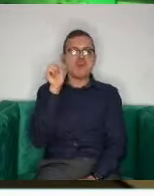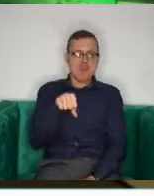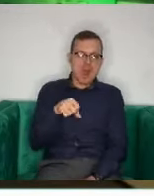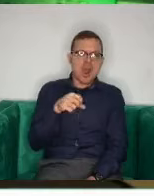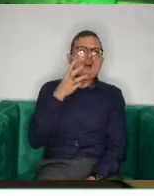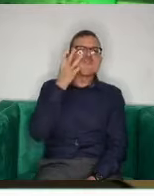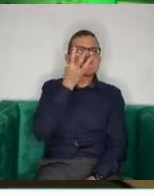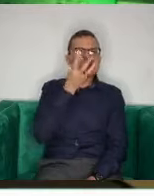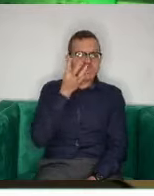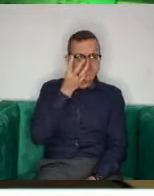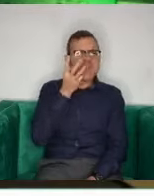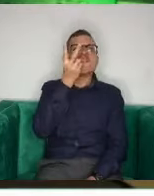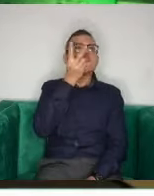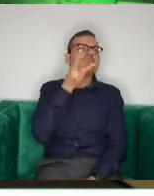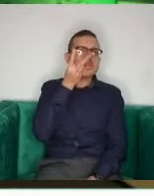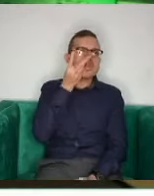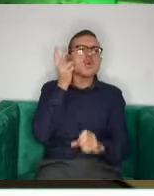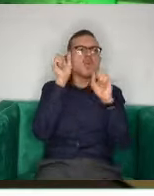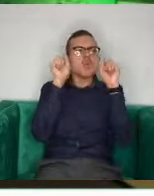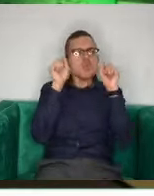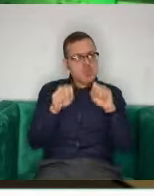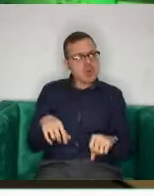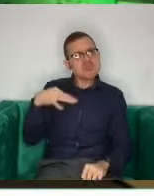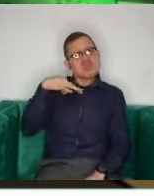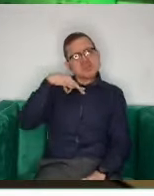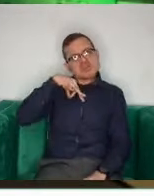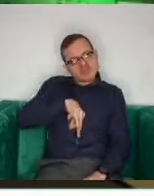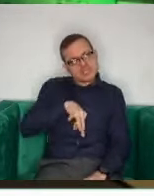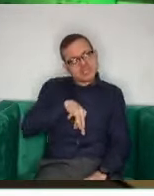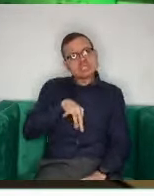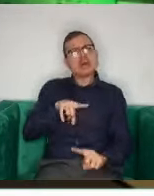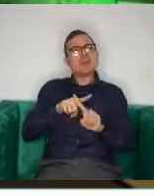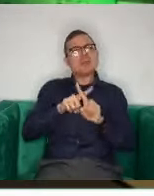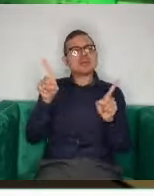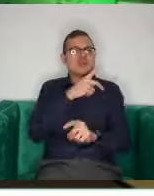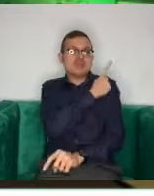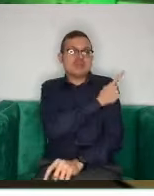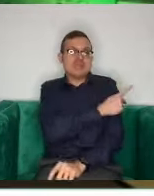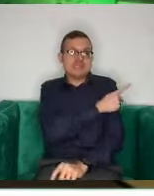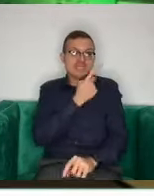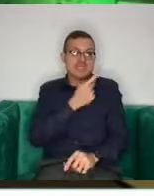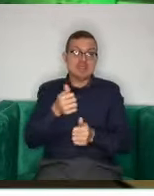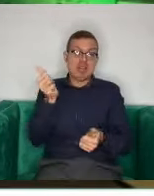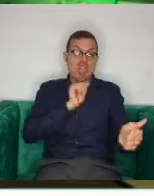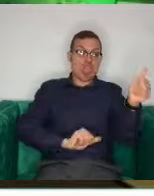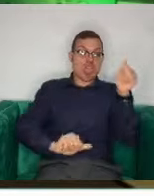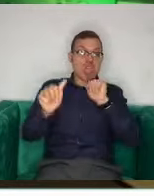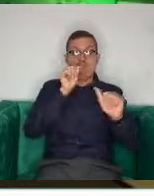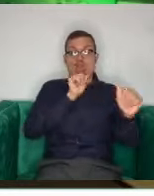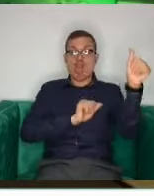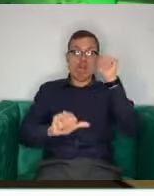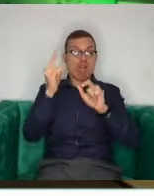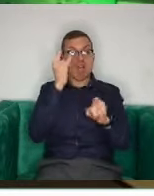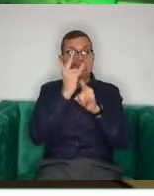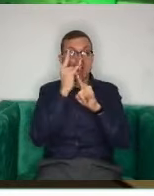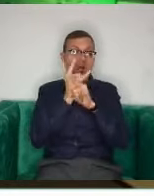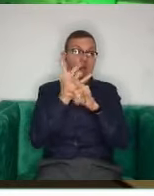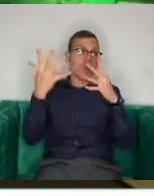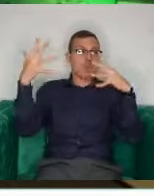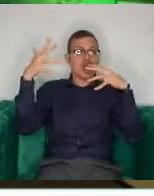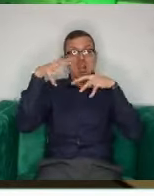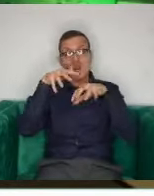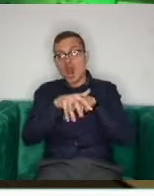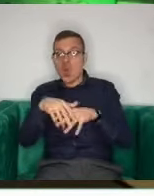antioxidantes también, pero normalmente a los pacientes lo que les gusta es un poco de alcohol mezclado con jugos, y esos jugos tienen